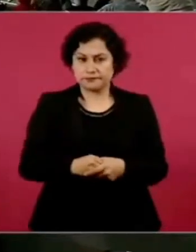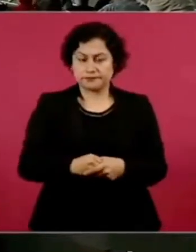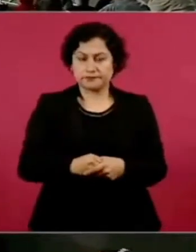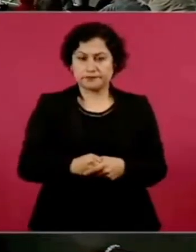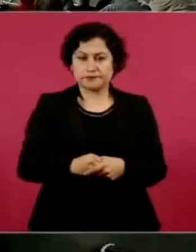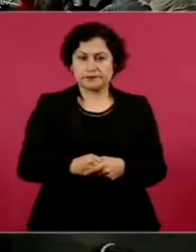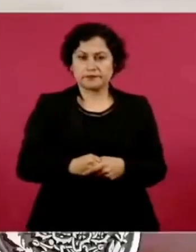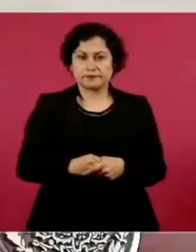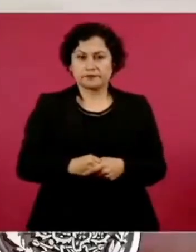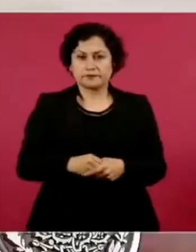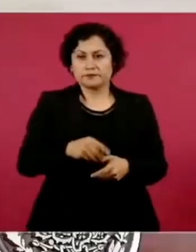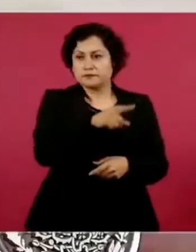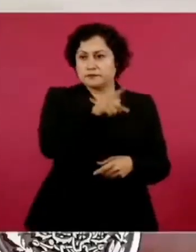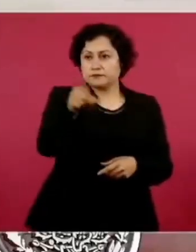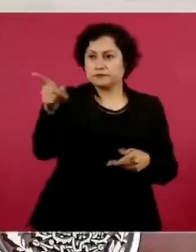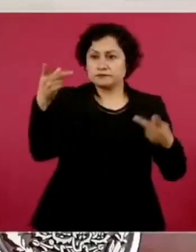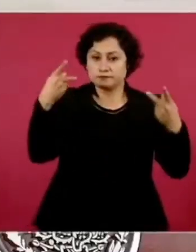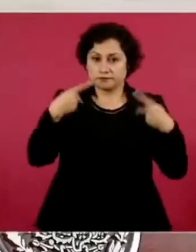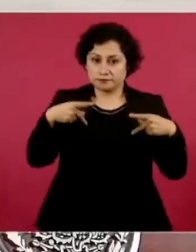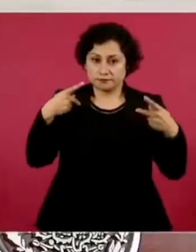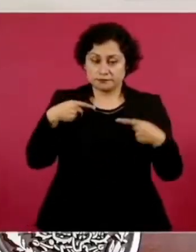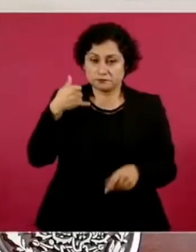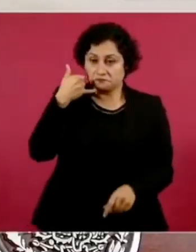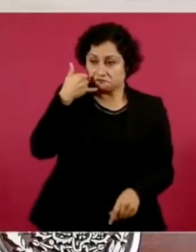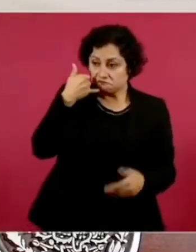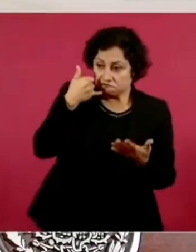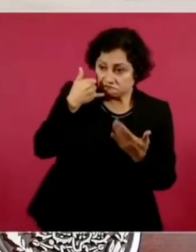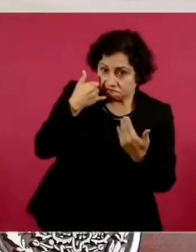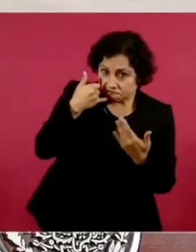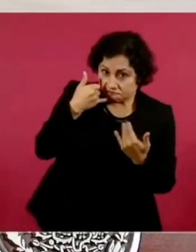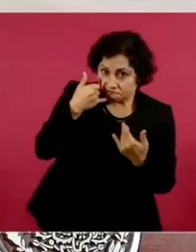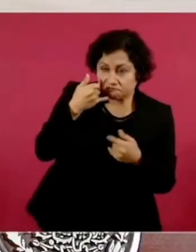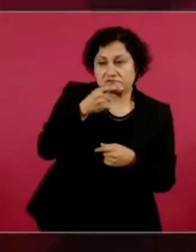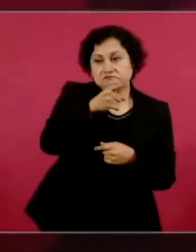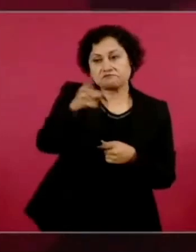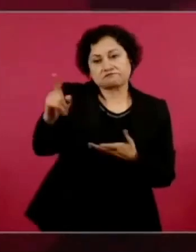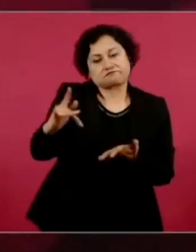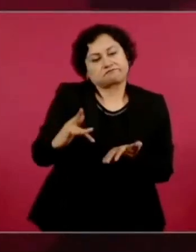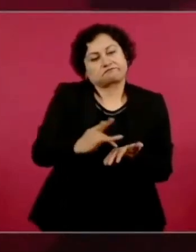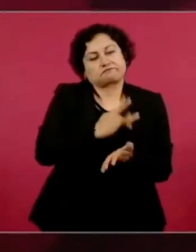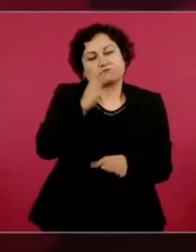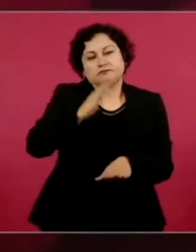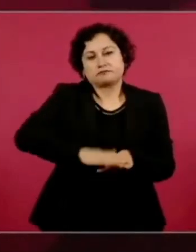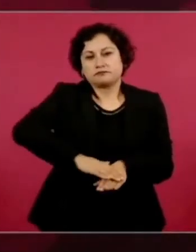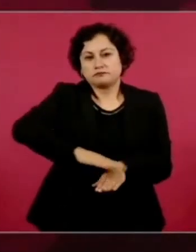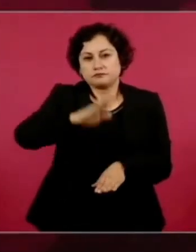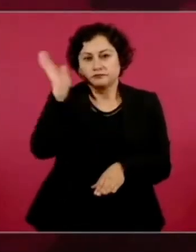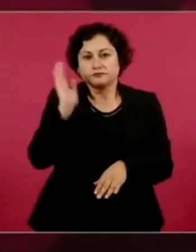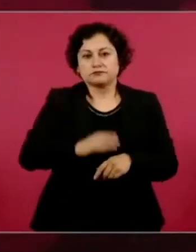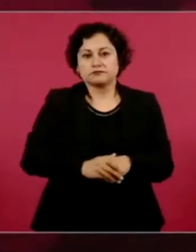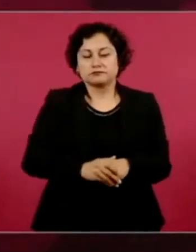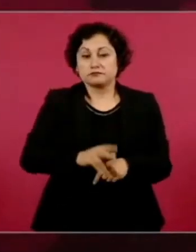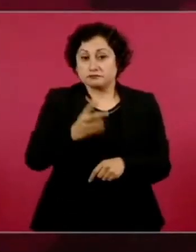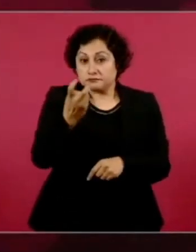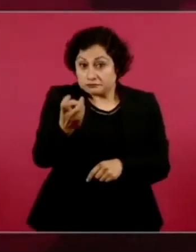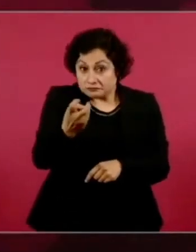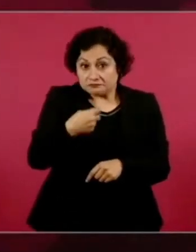los que no tienen teléfono son los que más están con nosotros, y eso me llena de